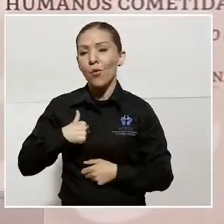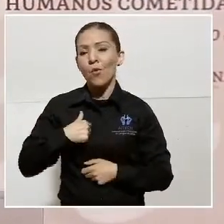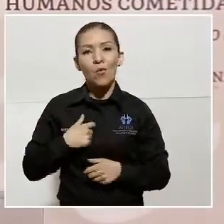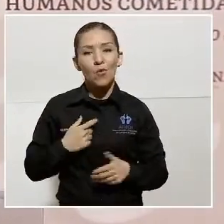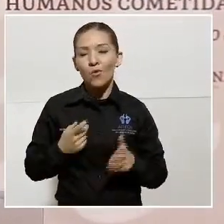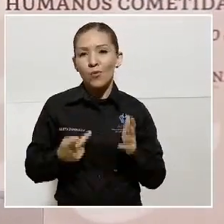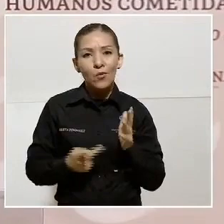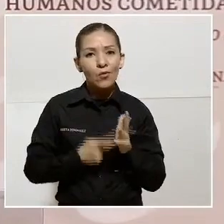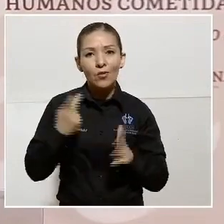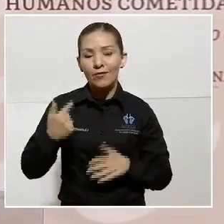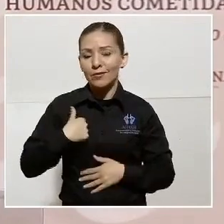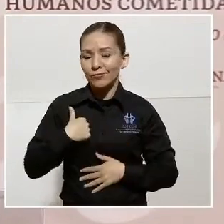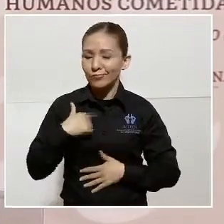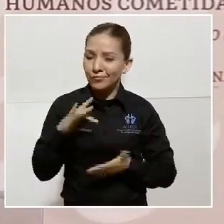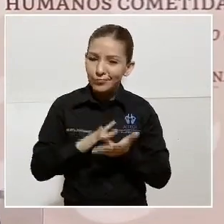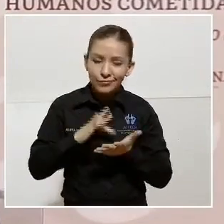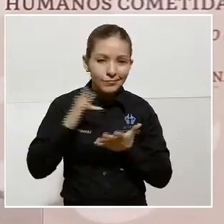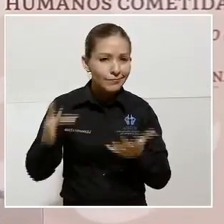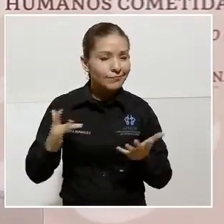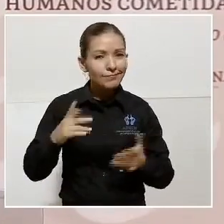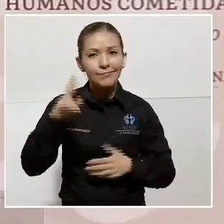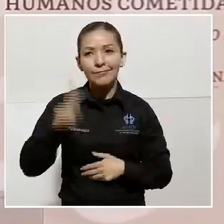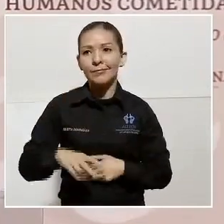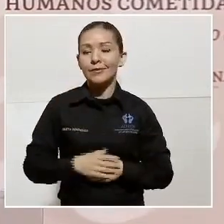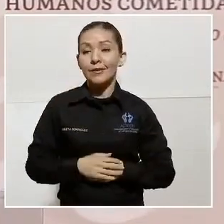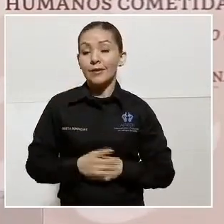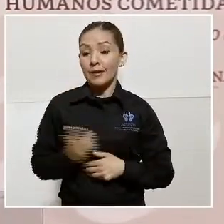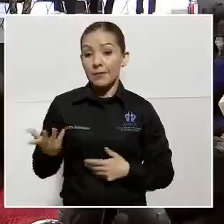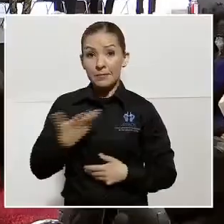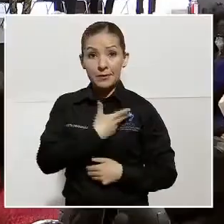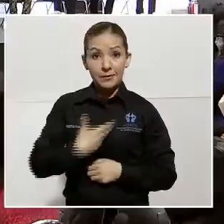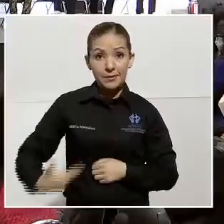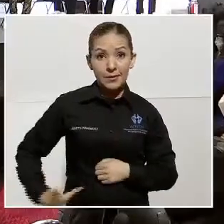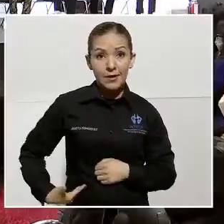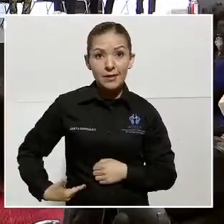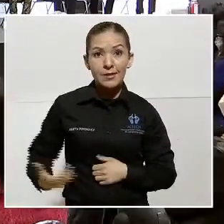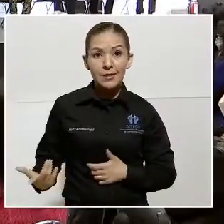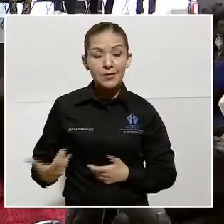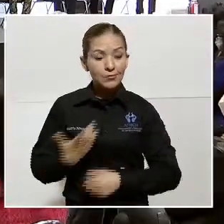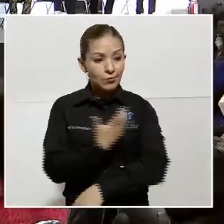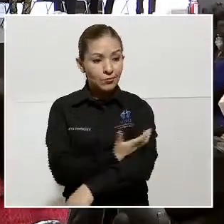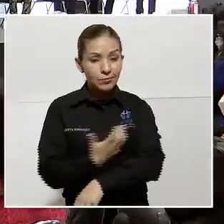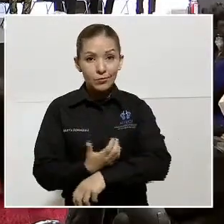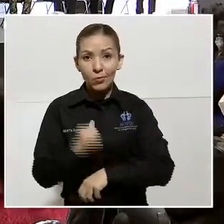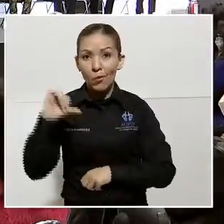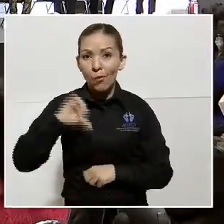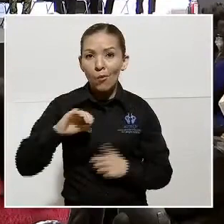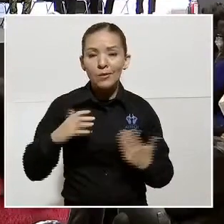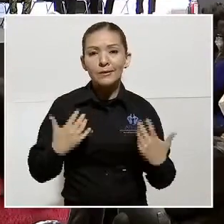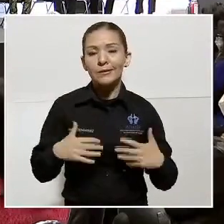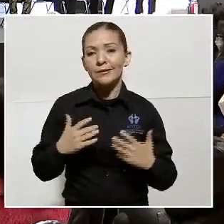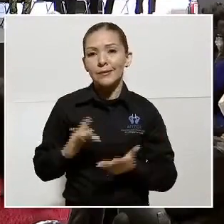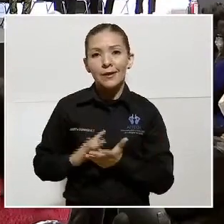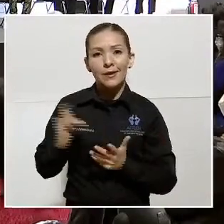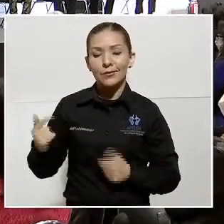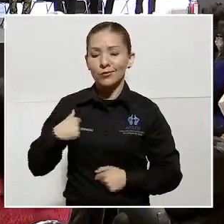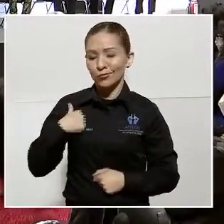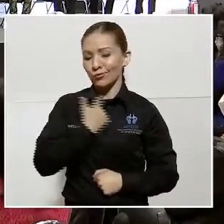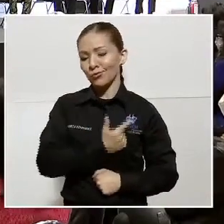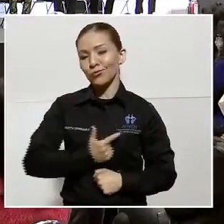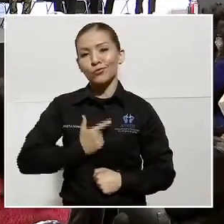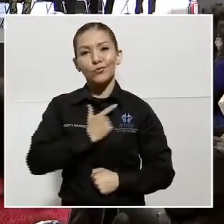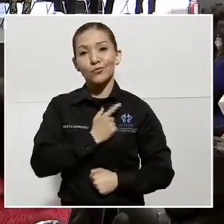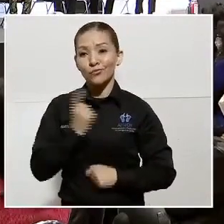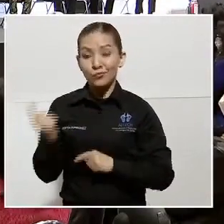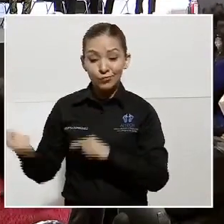forma muy honesta la compañía del señor presidente, que como se lo dije hace unos momentos, es un gusto tenerlo por